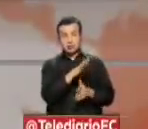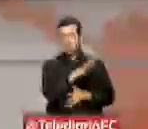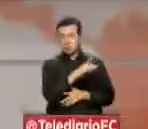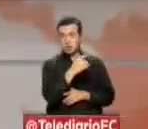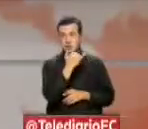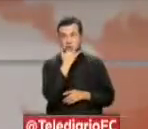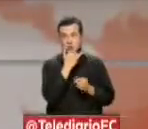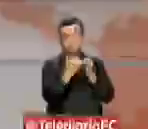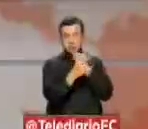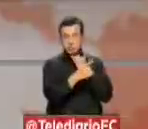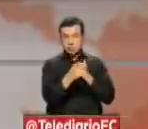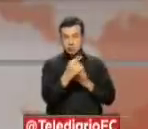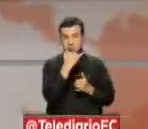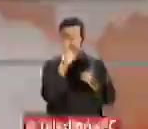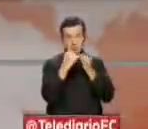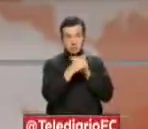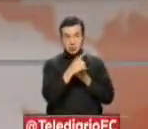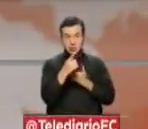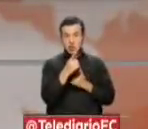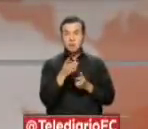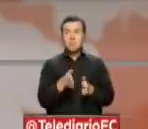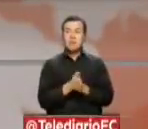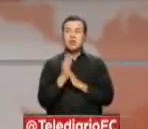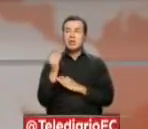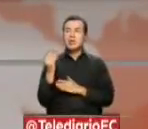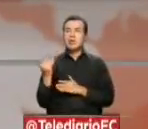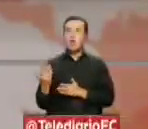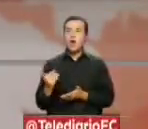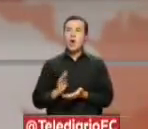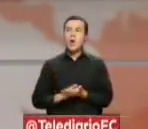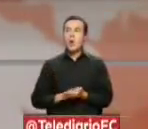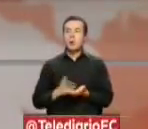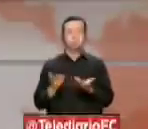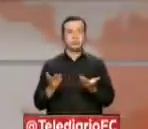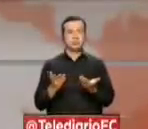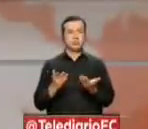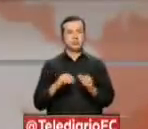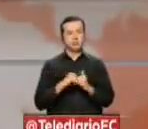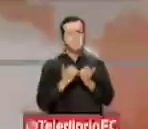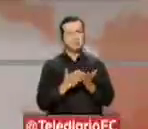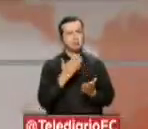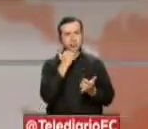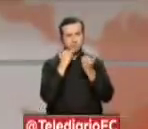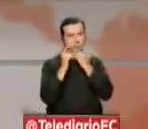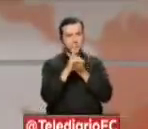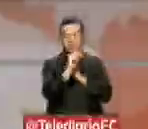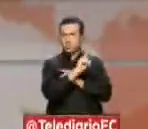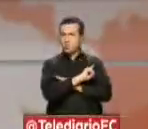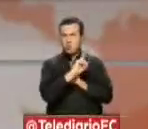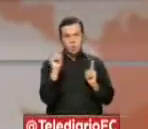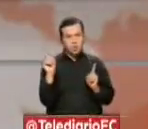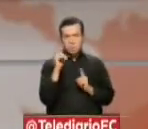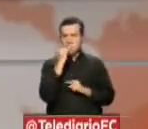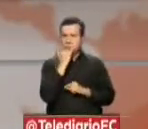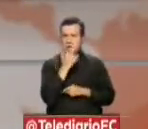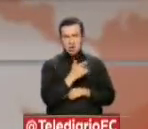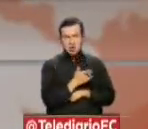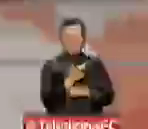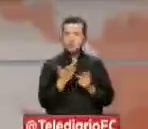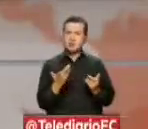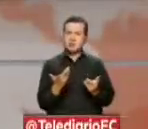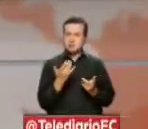antiético, ilegal, de parte de asambleístas que no pueden ni deben tener ese tipo de